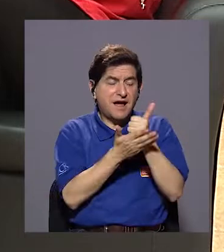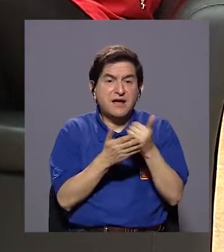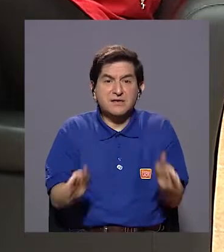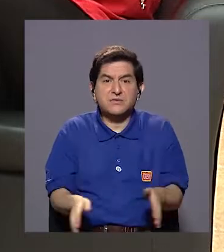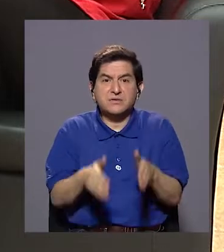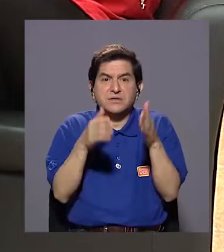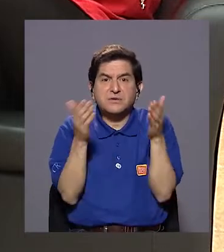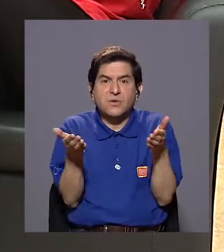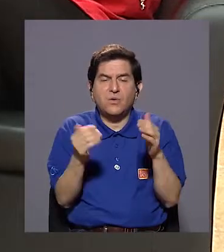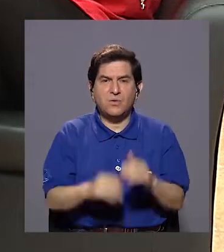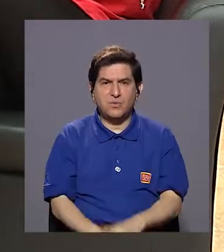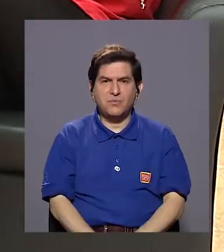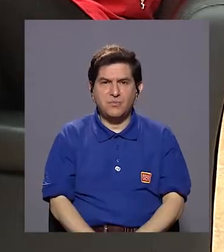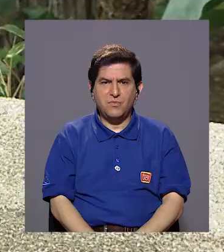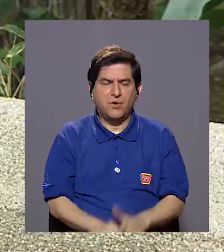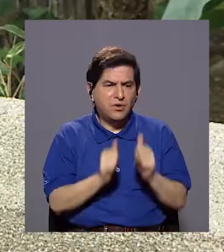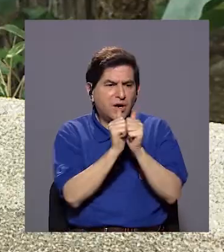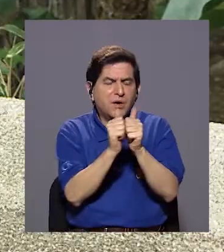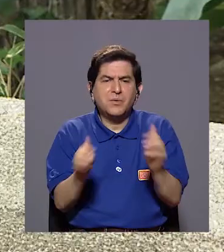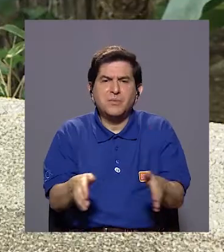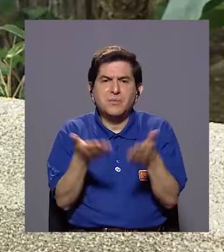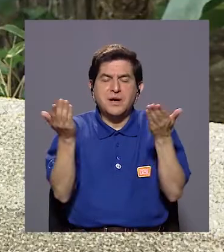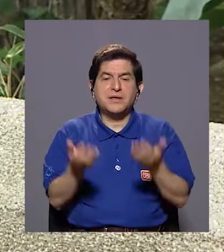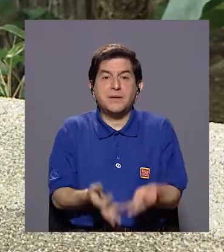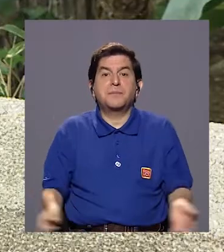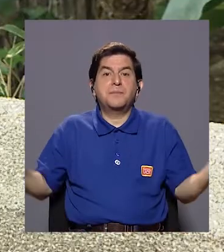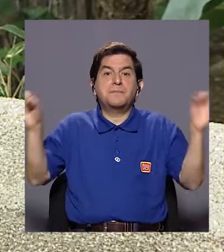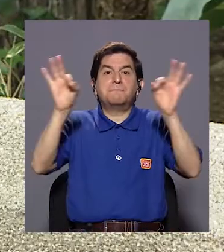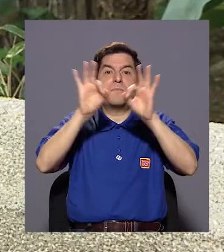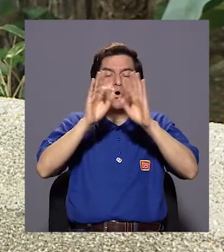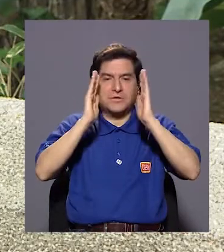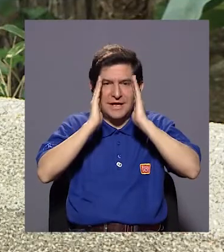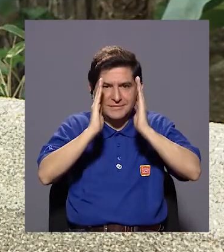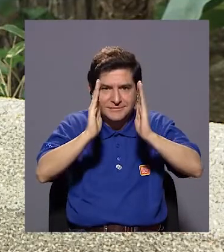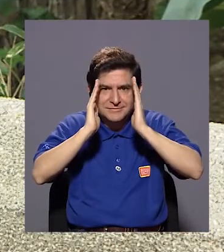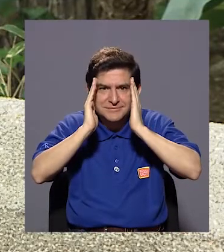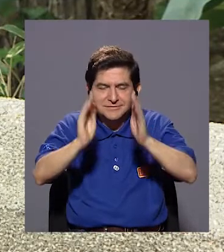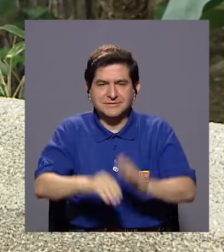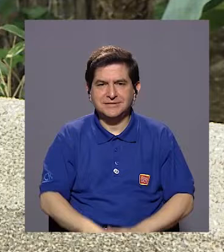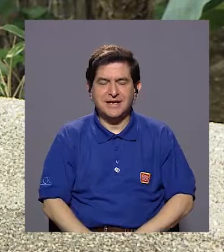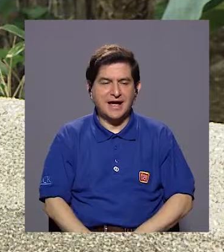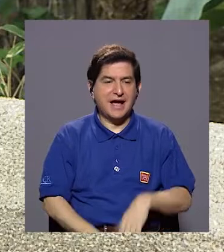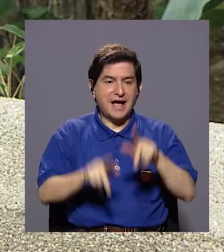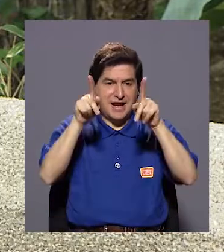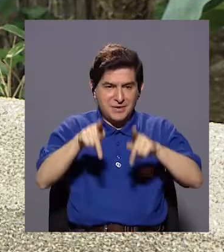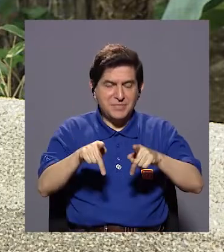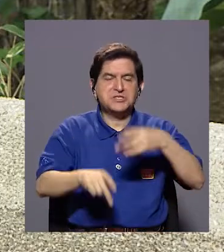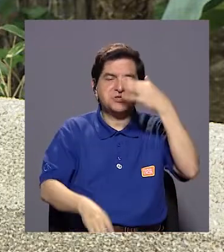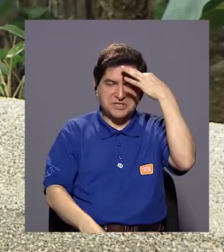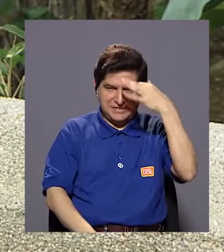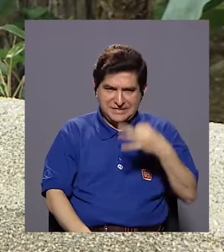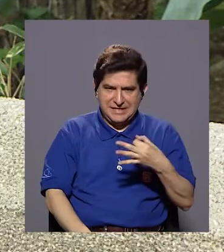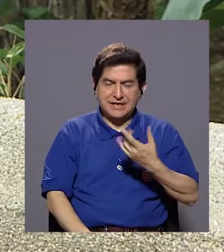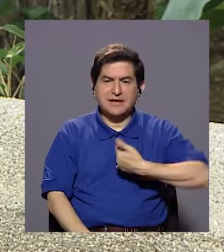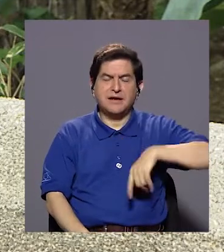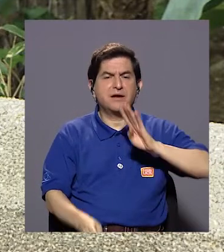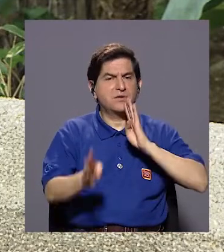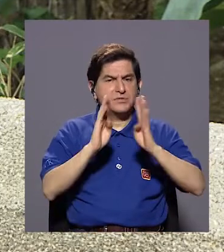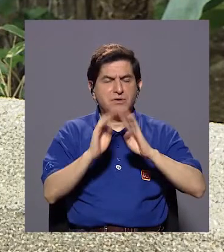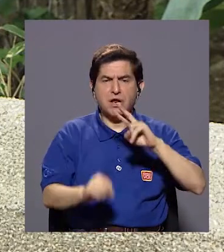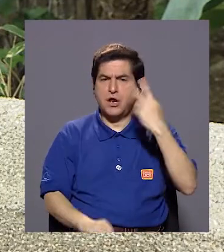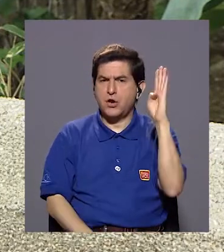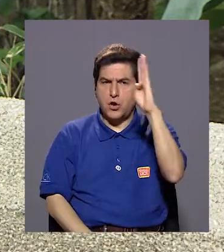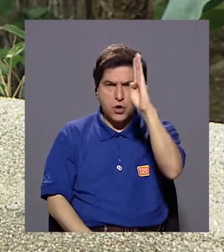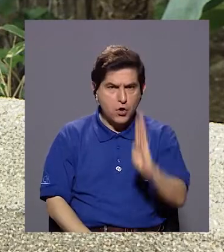¿Cómo estar con ellos? Lo importante es atenderlos, o sea, creerles, ¿verdad? Por eso es que nosotros hablamos, nunca